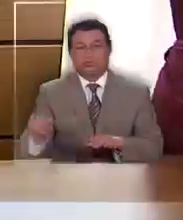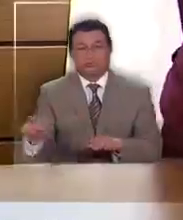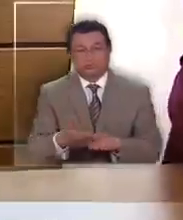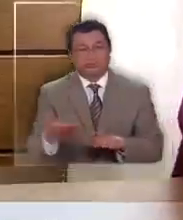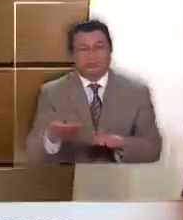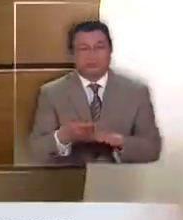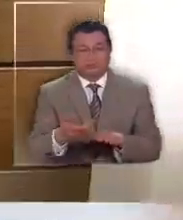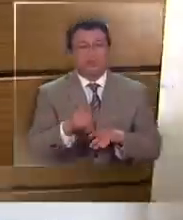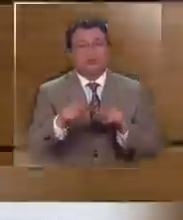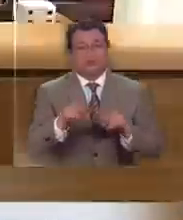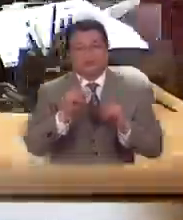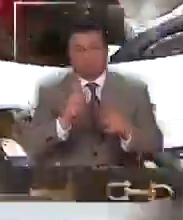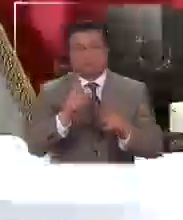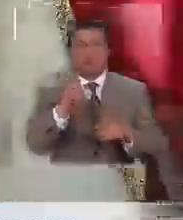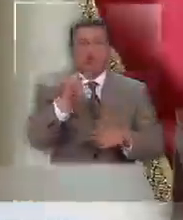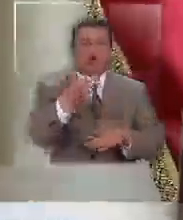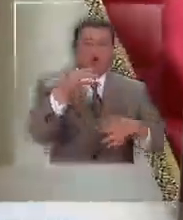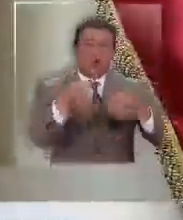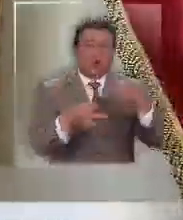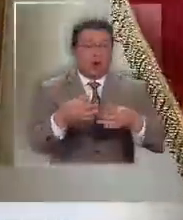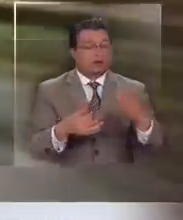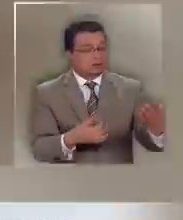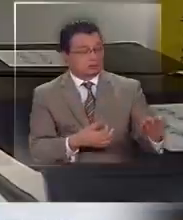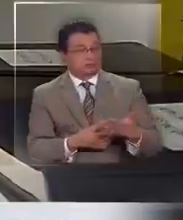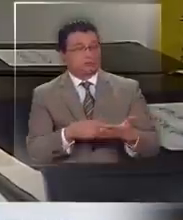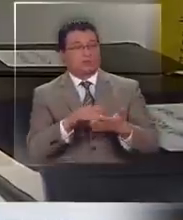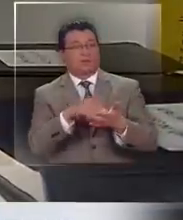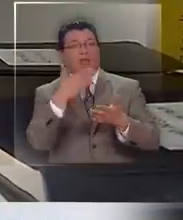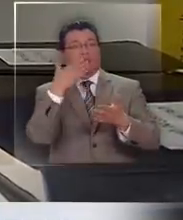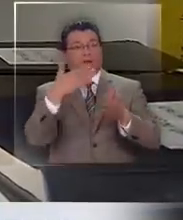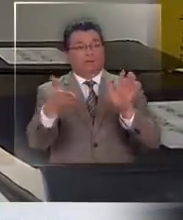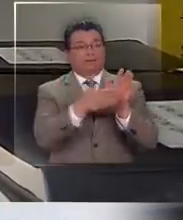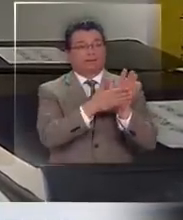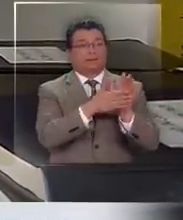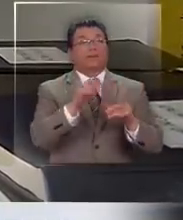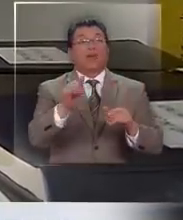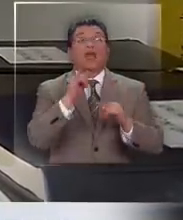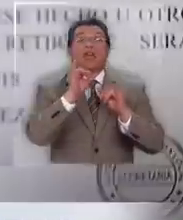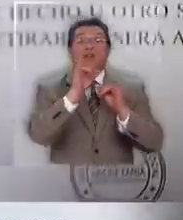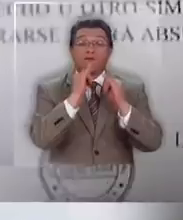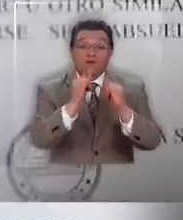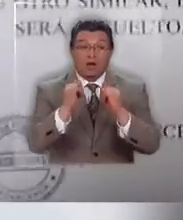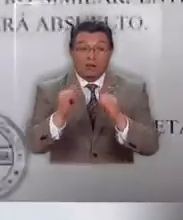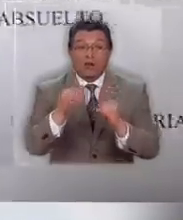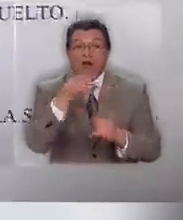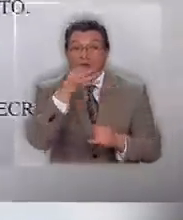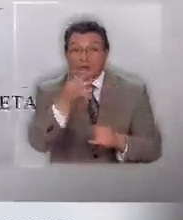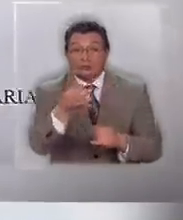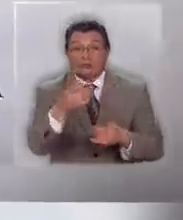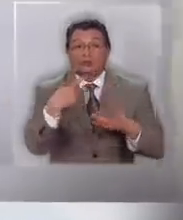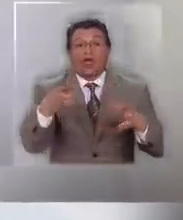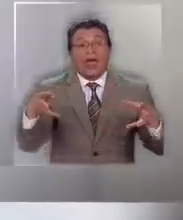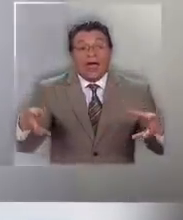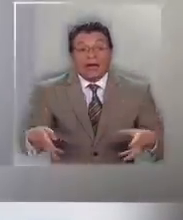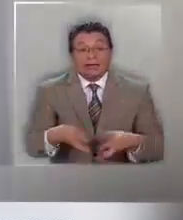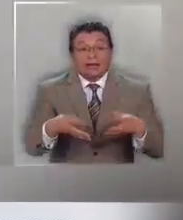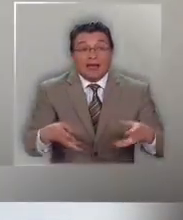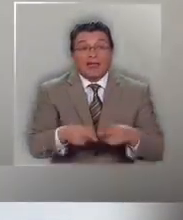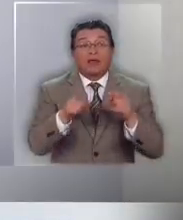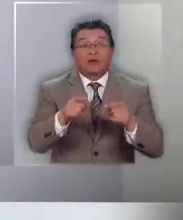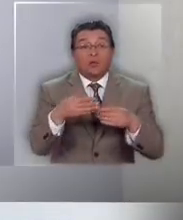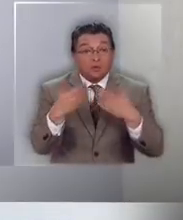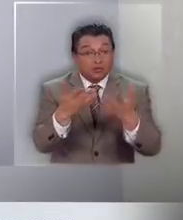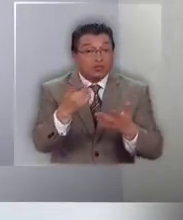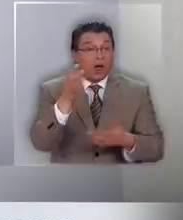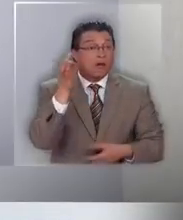con delicada ironía por el juez y las pega en la pared. Se informa a quienes ofrecen ensaladas para colación que recomendar el producto a una